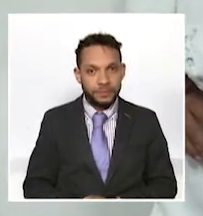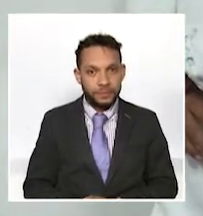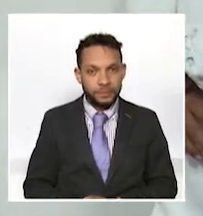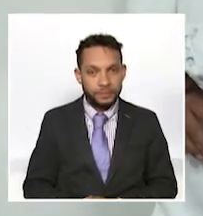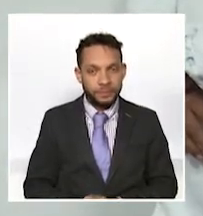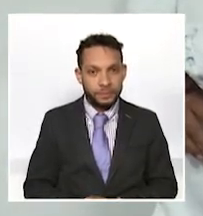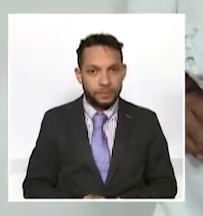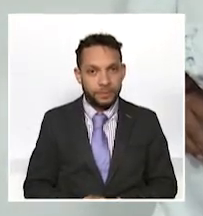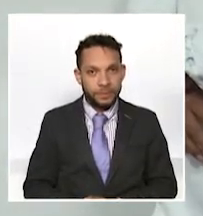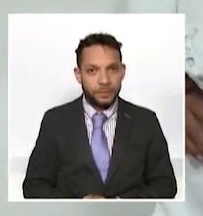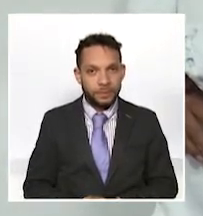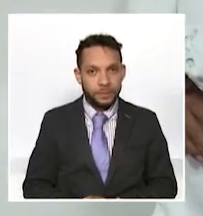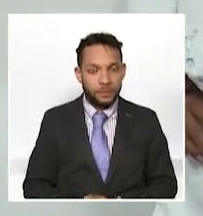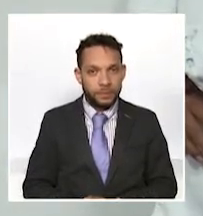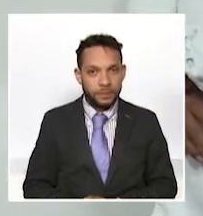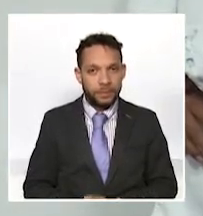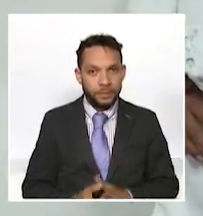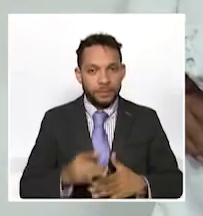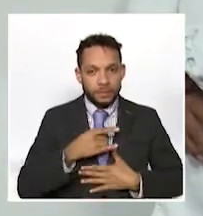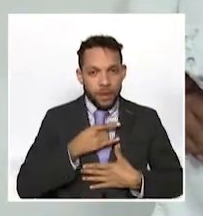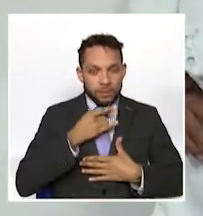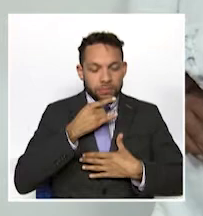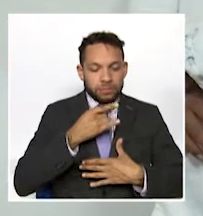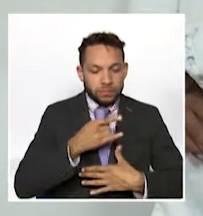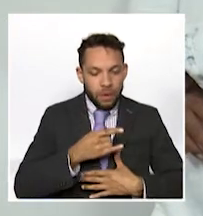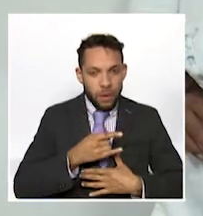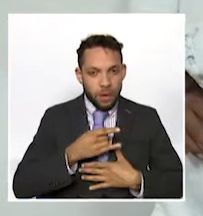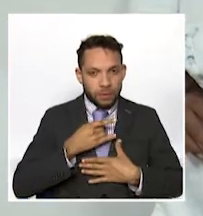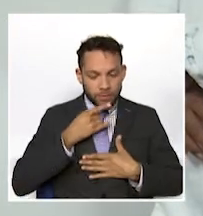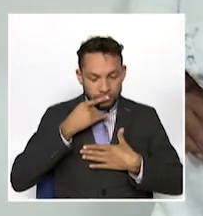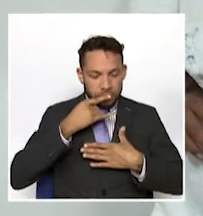Inhala. Exhala.